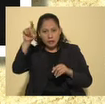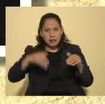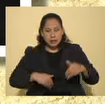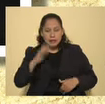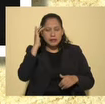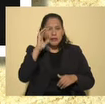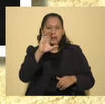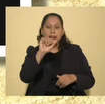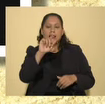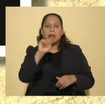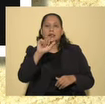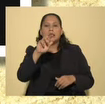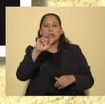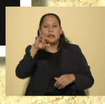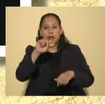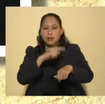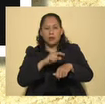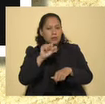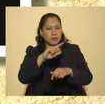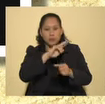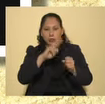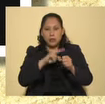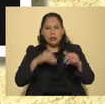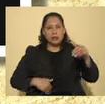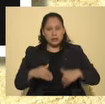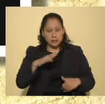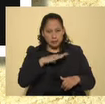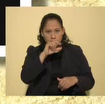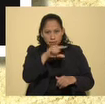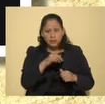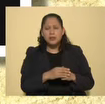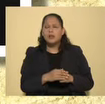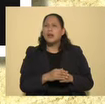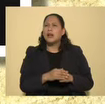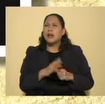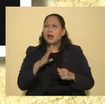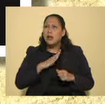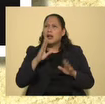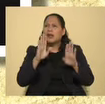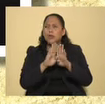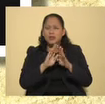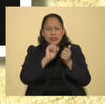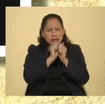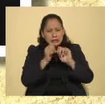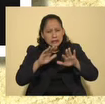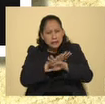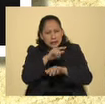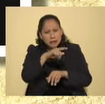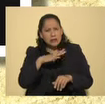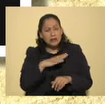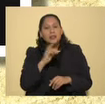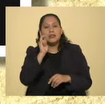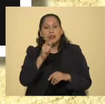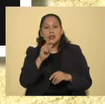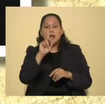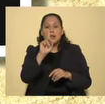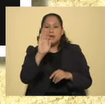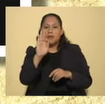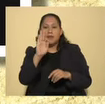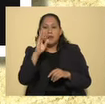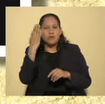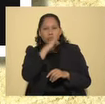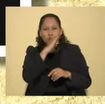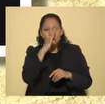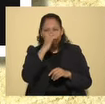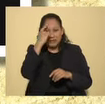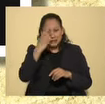Santa Catarina con los horarios normales de teatro, habla de algún tipo de evolución, de cambio. Se llama DF Bipolar.